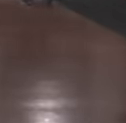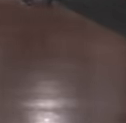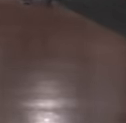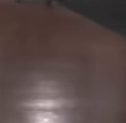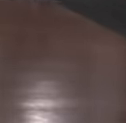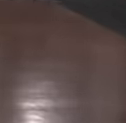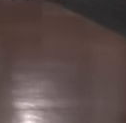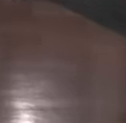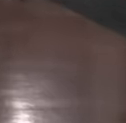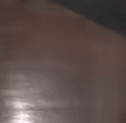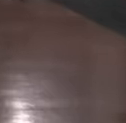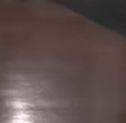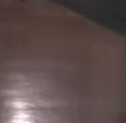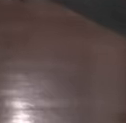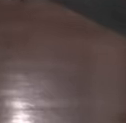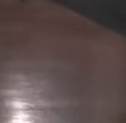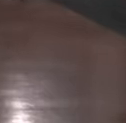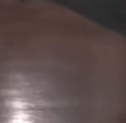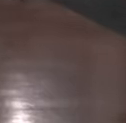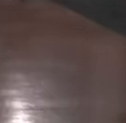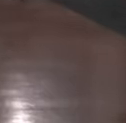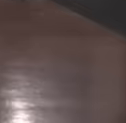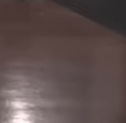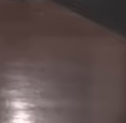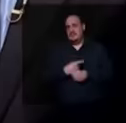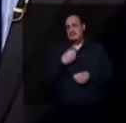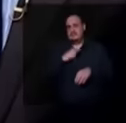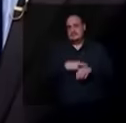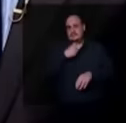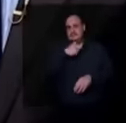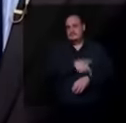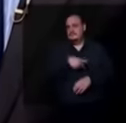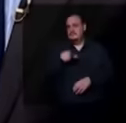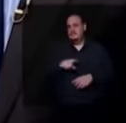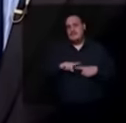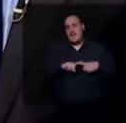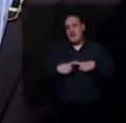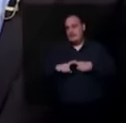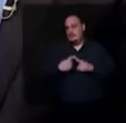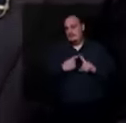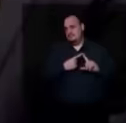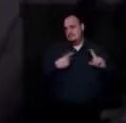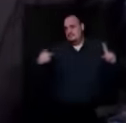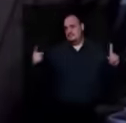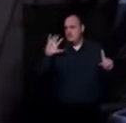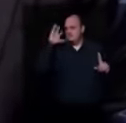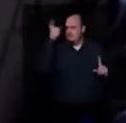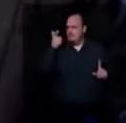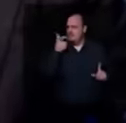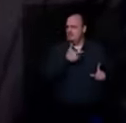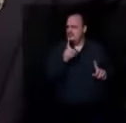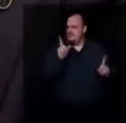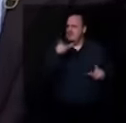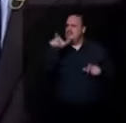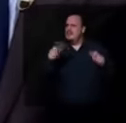la tensión y los candidatos viviendo el momento al extremo, que cuando se fueron al corte, ninguno de los dos se fue